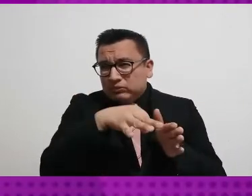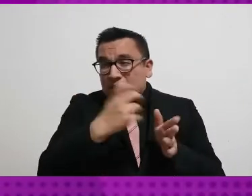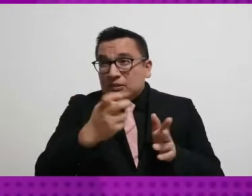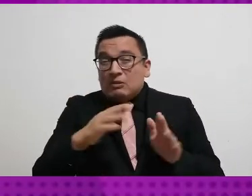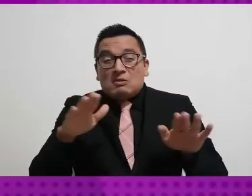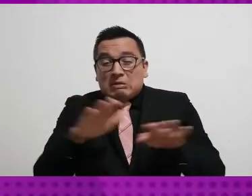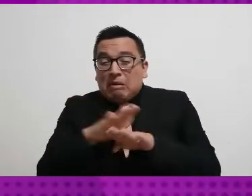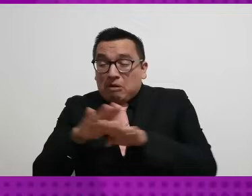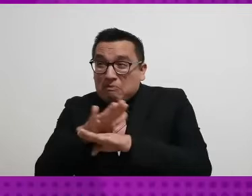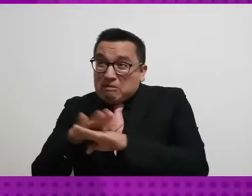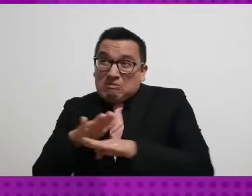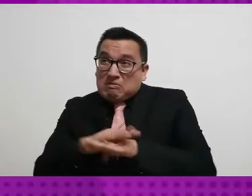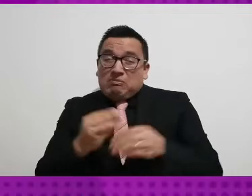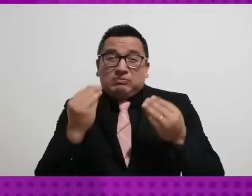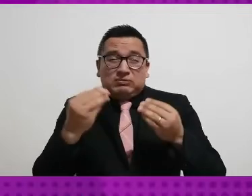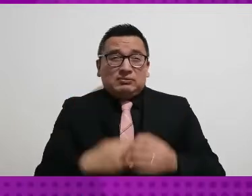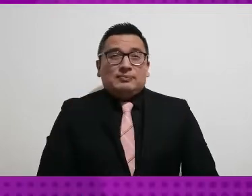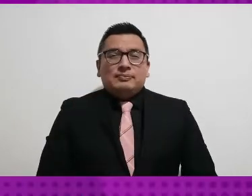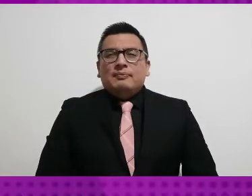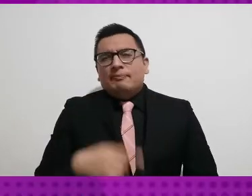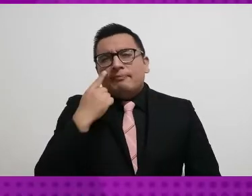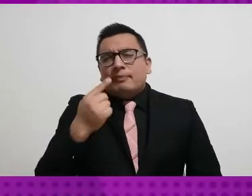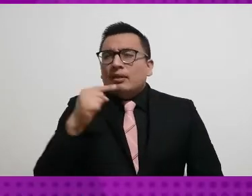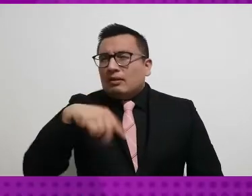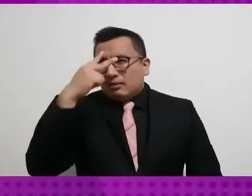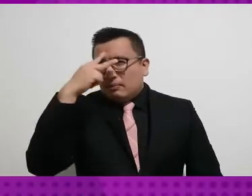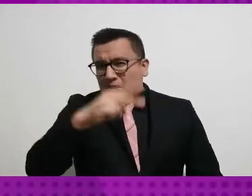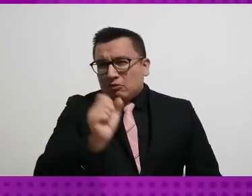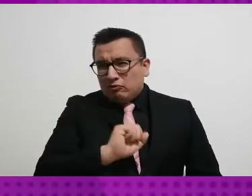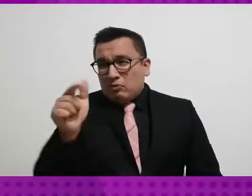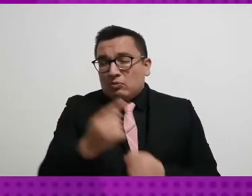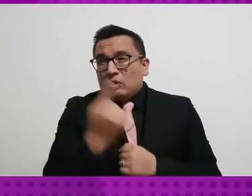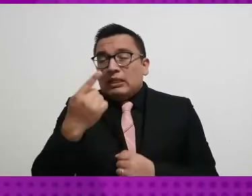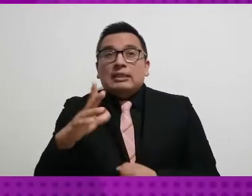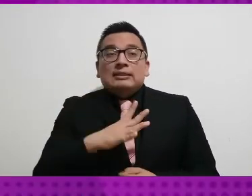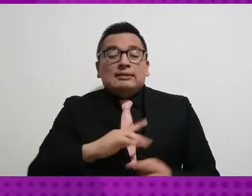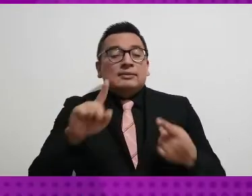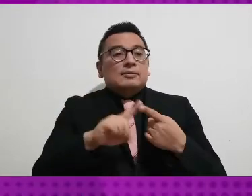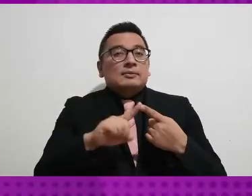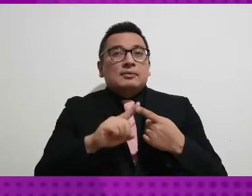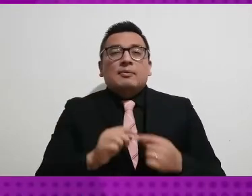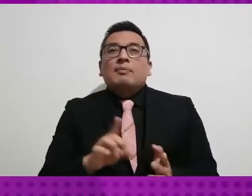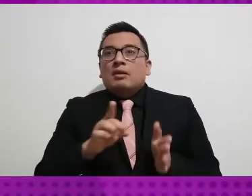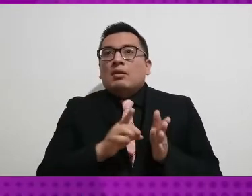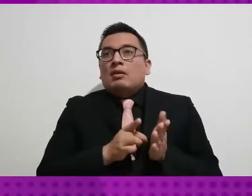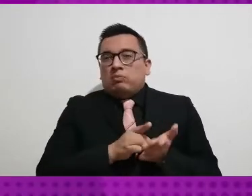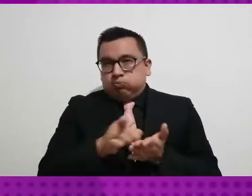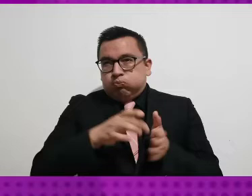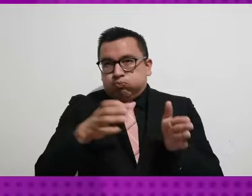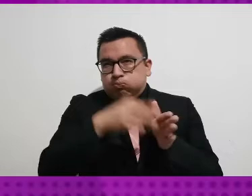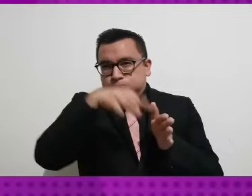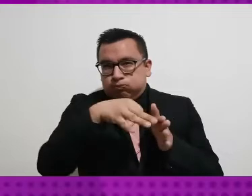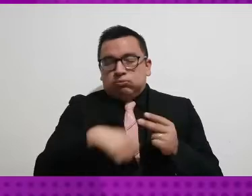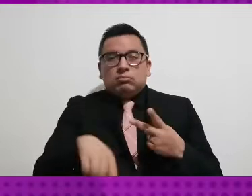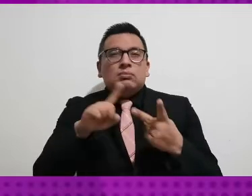exportado al mundo dos cosas desde mi perspectiva, el derecho electoral y el amparo. Esas son las dos grandes aportaciones que México